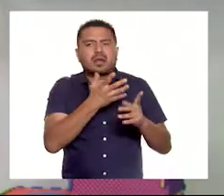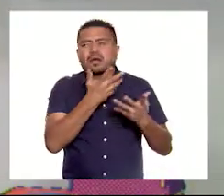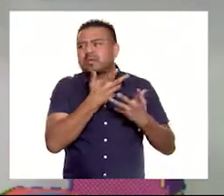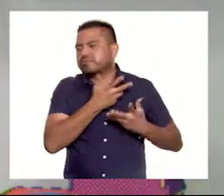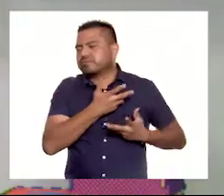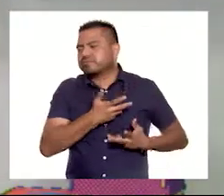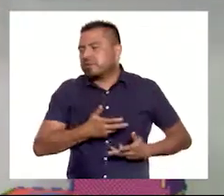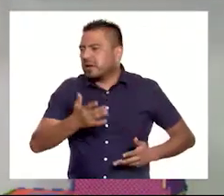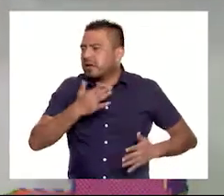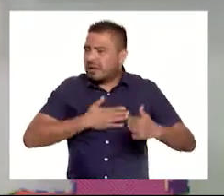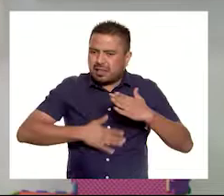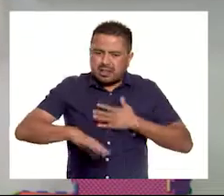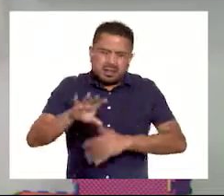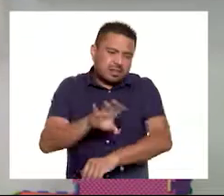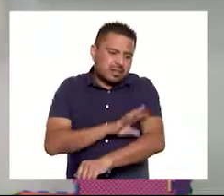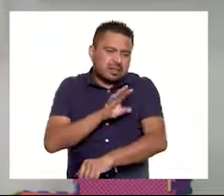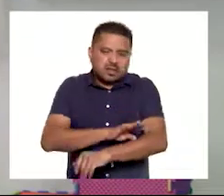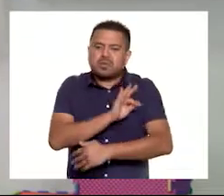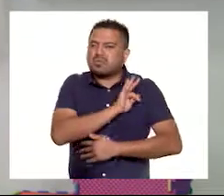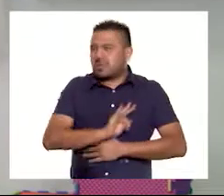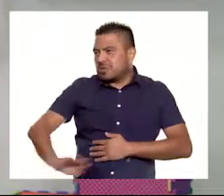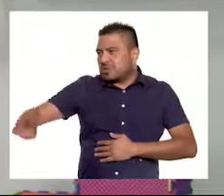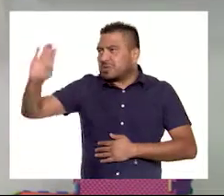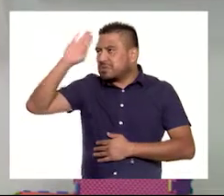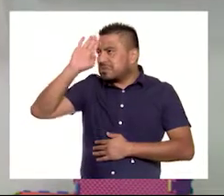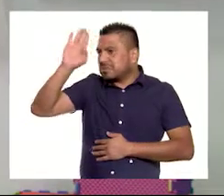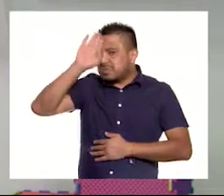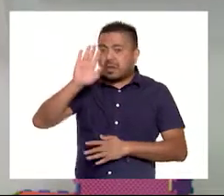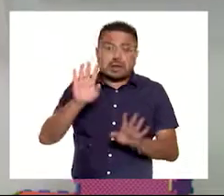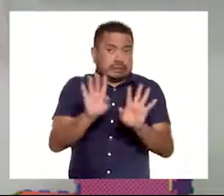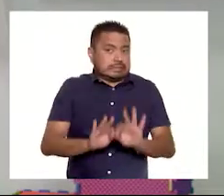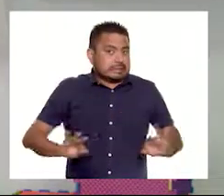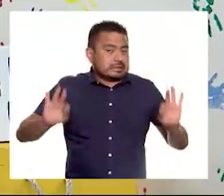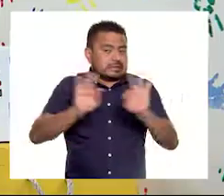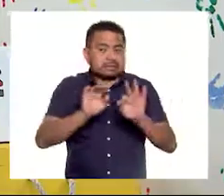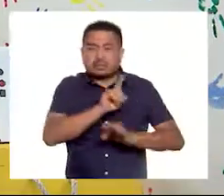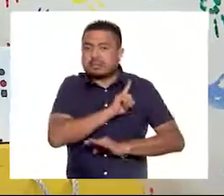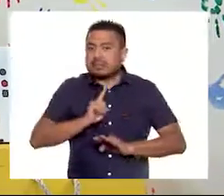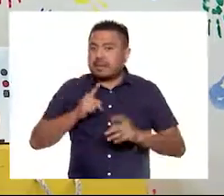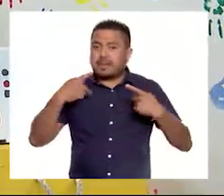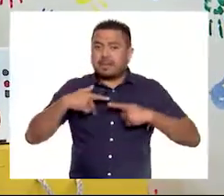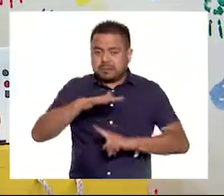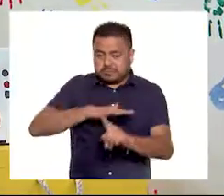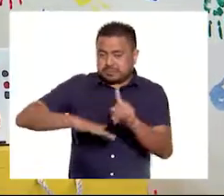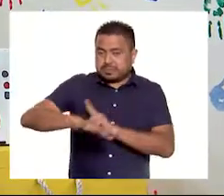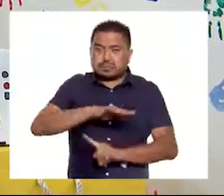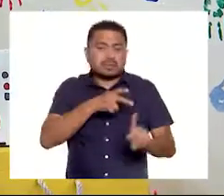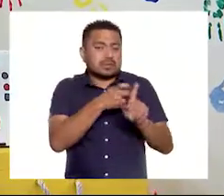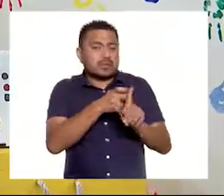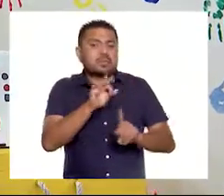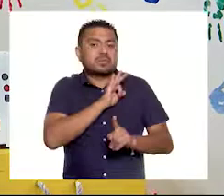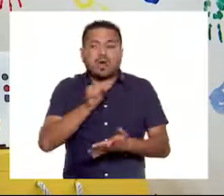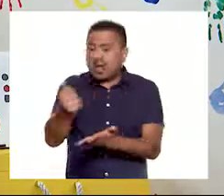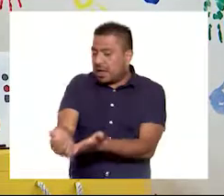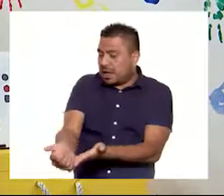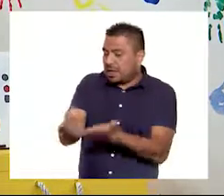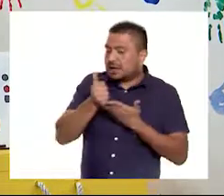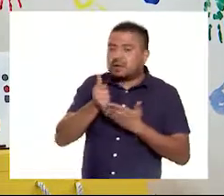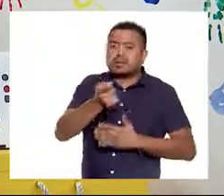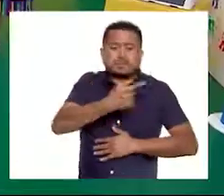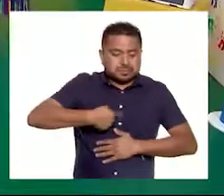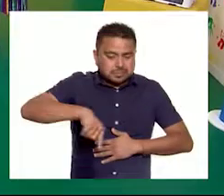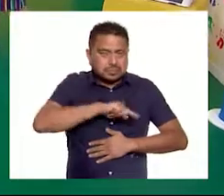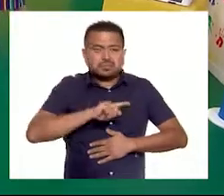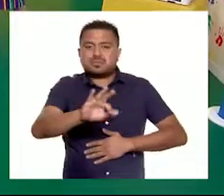su energía y ya pudo reflexionar. Pero qué importante tener personas a nuestro alrededor, ¿verdad?, que nos pueden ayudar y que